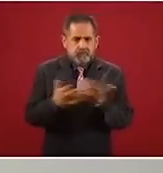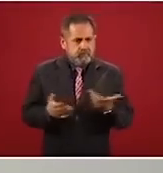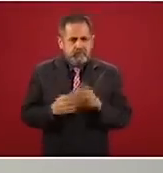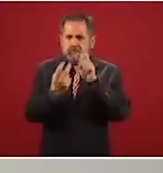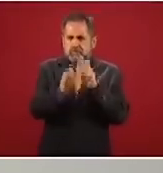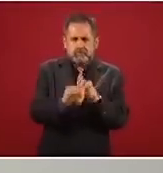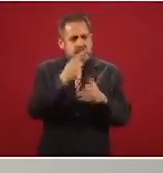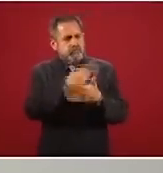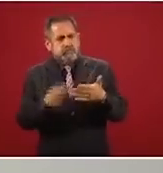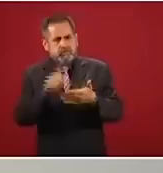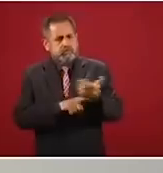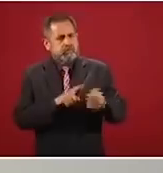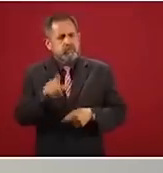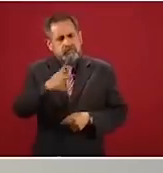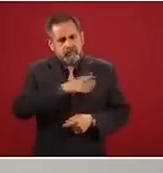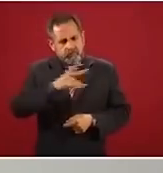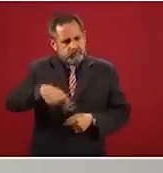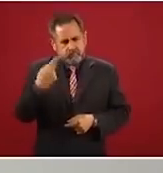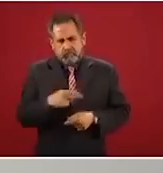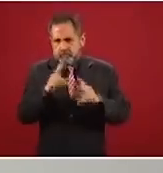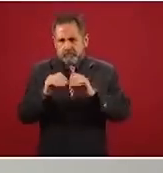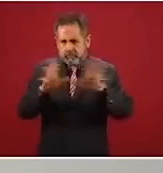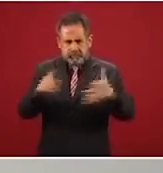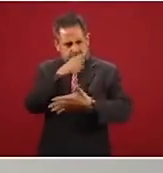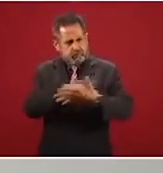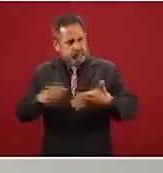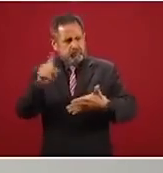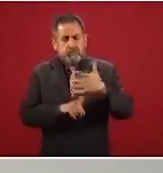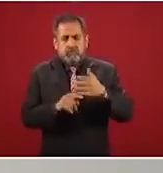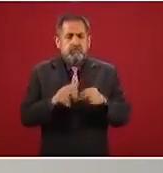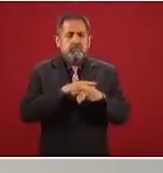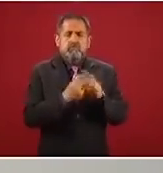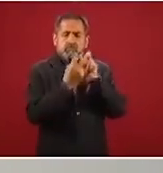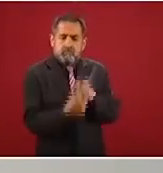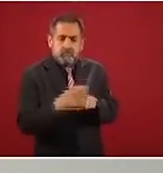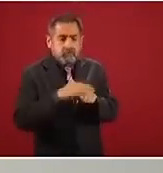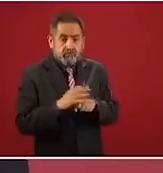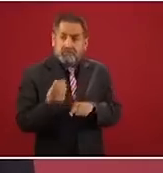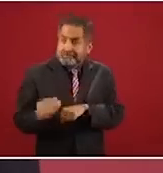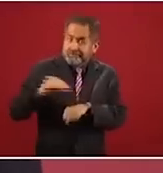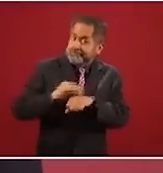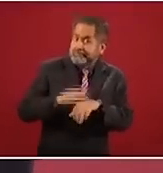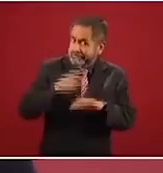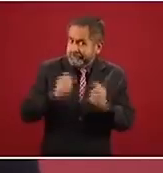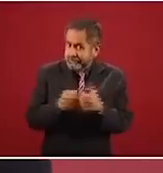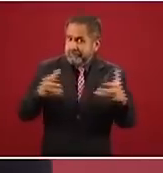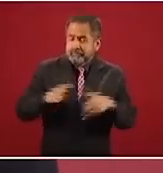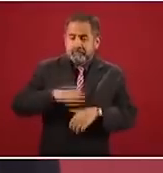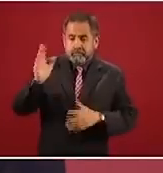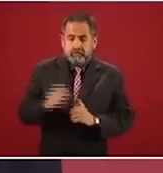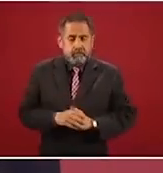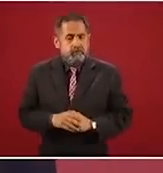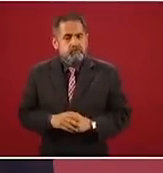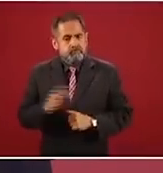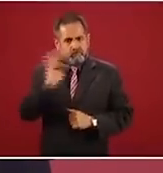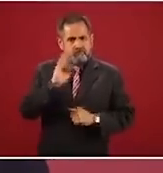externa no se está cancelando. Qué bueno que lo pregunta para aclararlo. No estamos cancelando la consulta externa, la estamos creciendo. Quizá hay